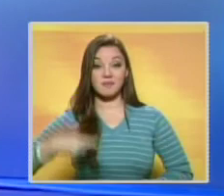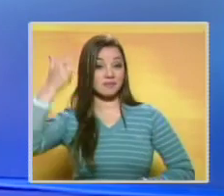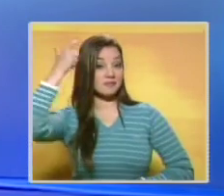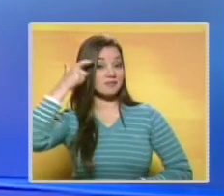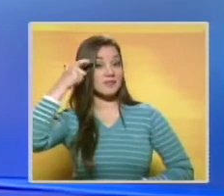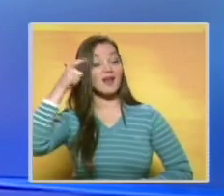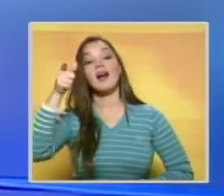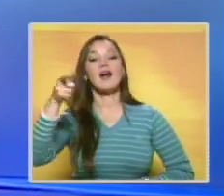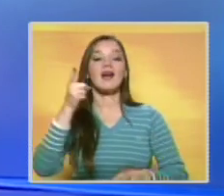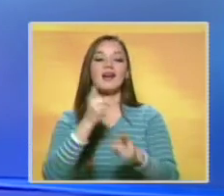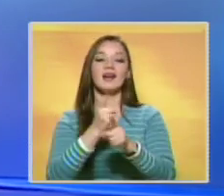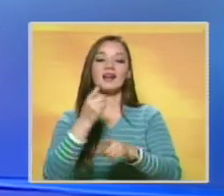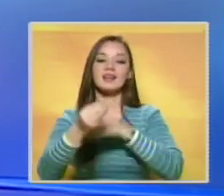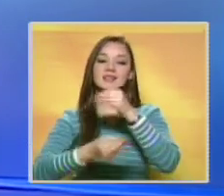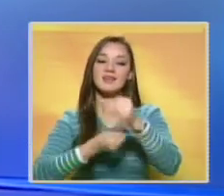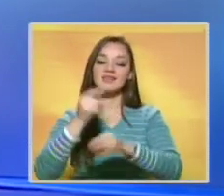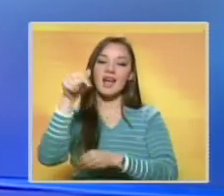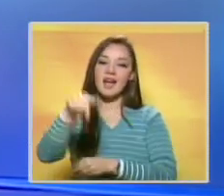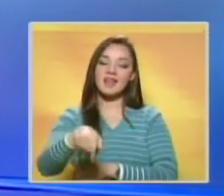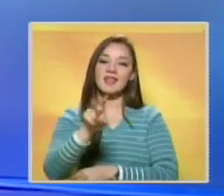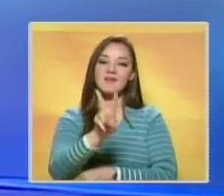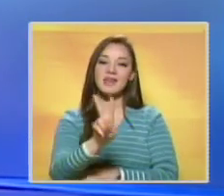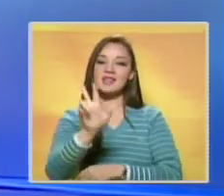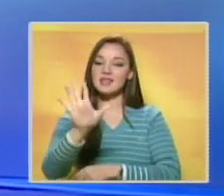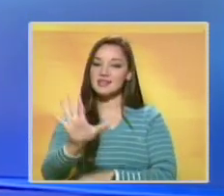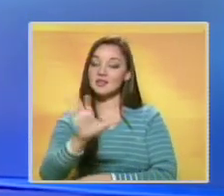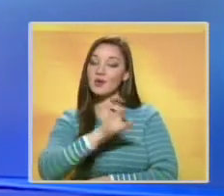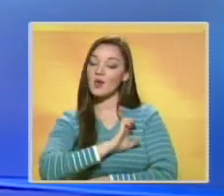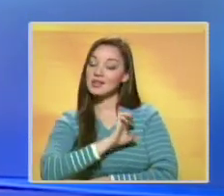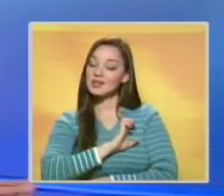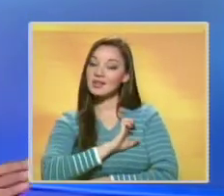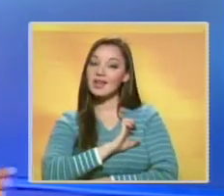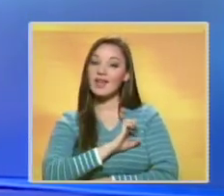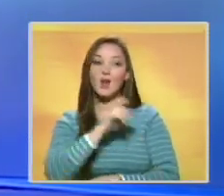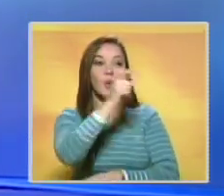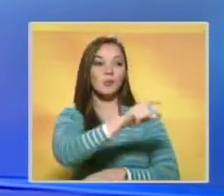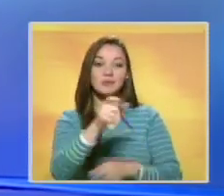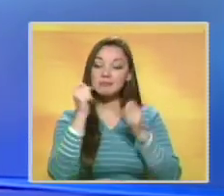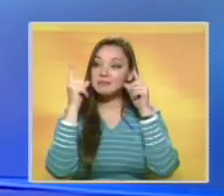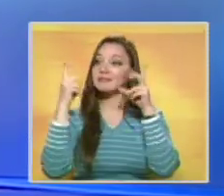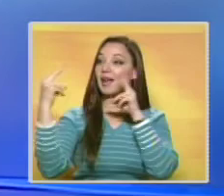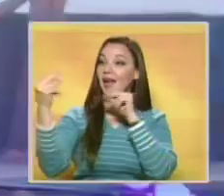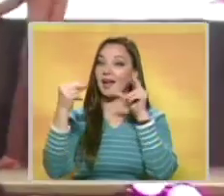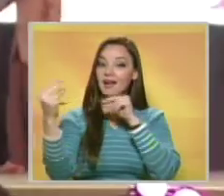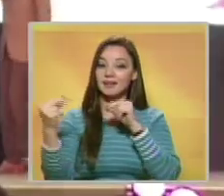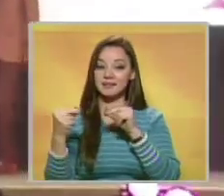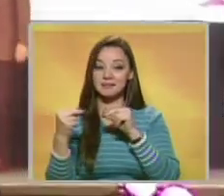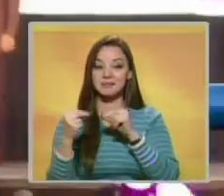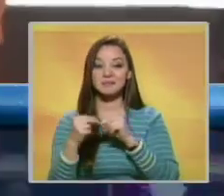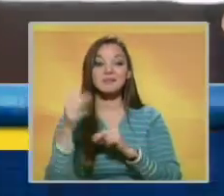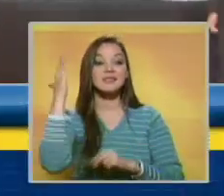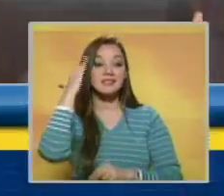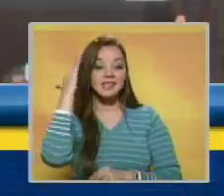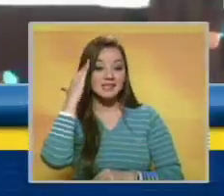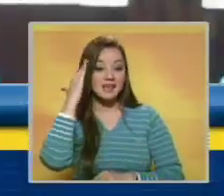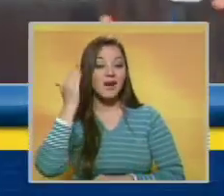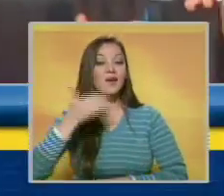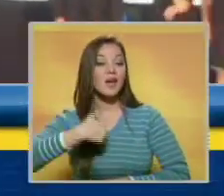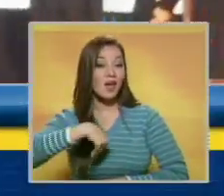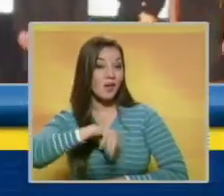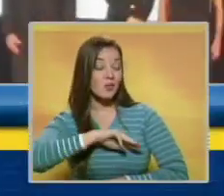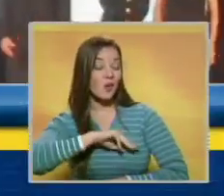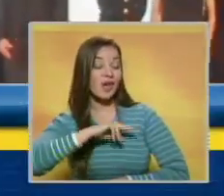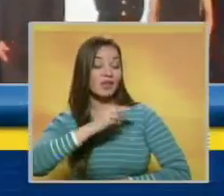Miss Universo que se llevará a cabo este 25 de enero sigue dando muchísimo de qué hablar. Se pudo conocer que nuestra Miss